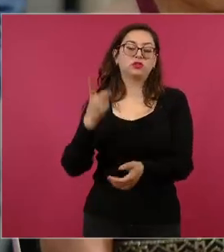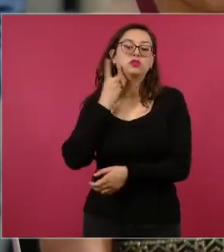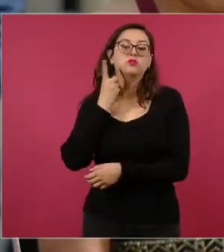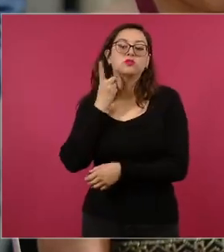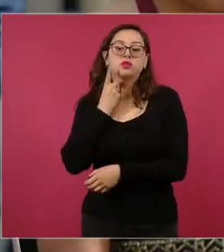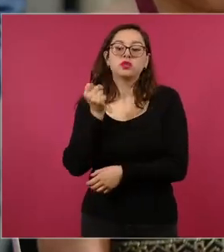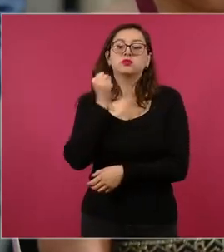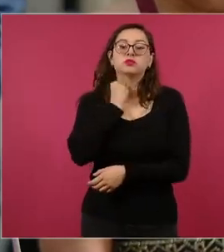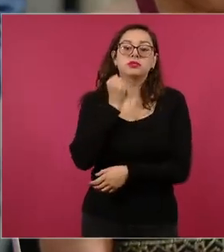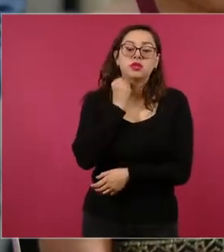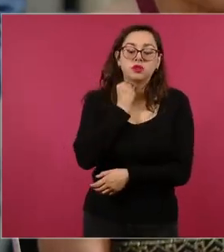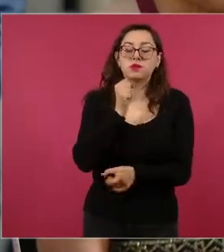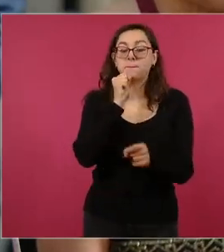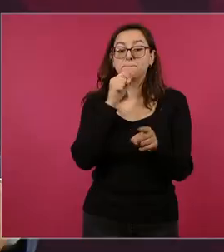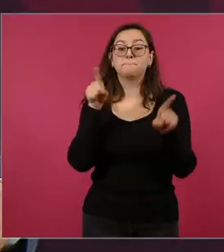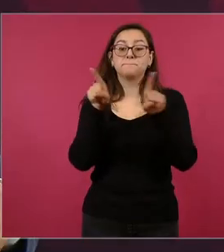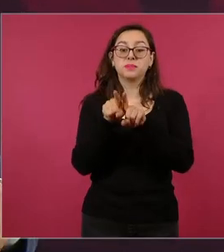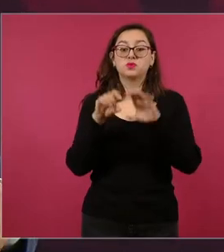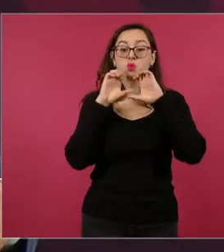congresos estatales.